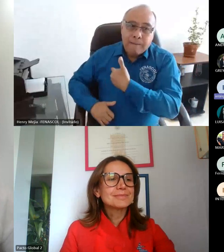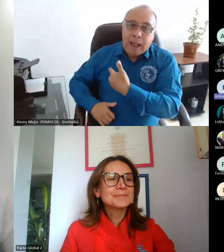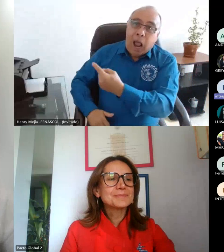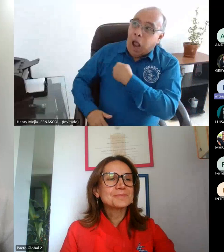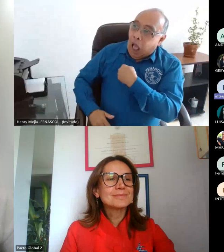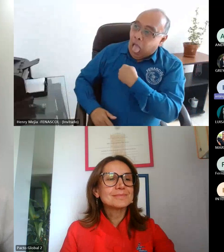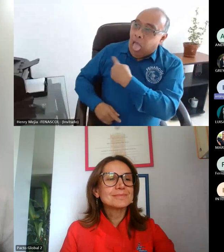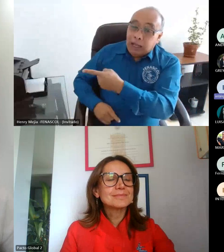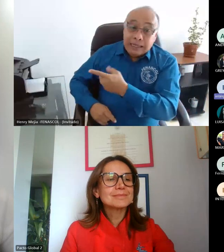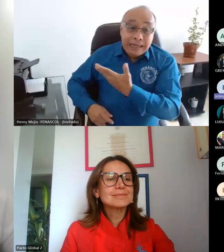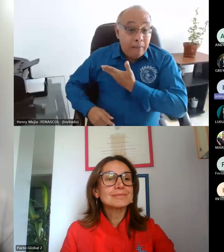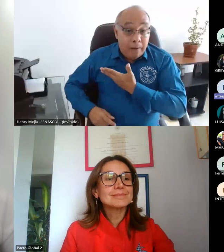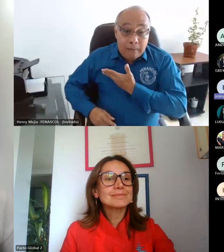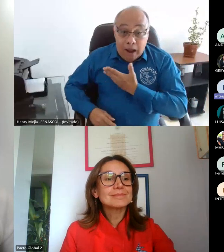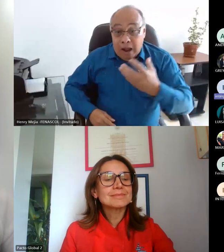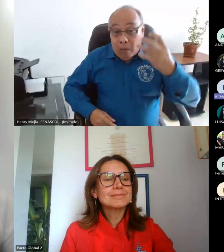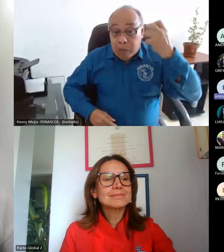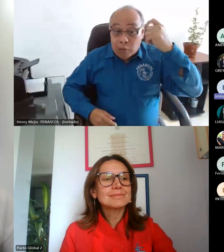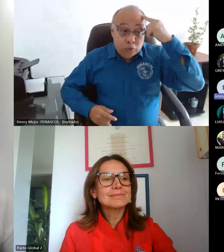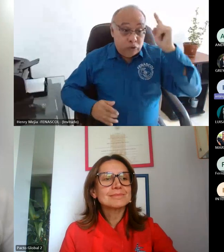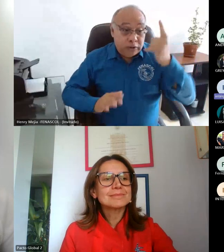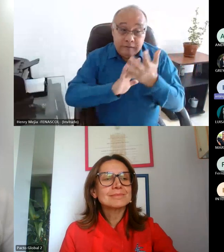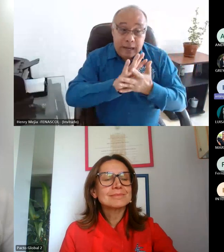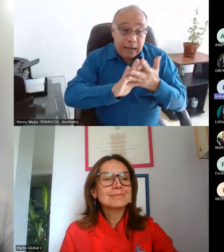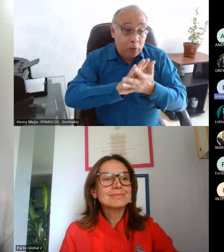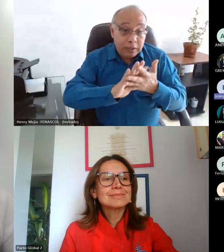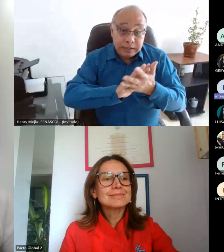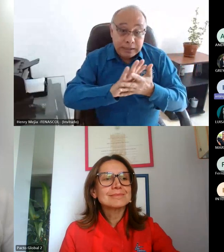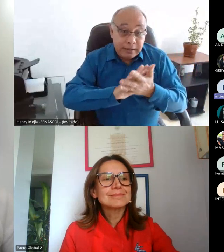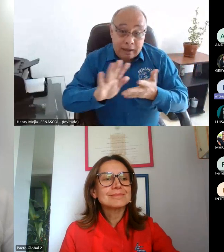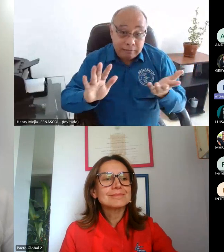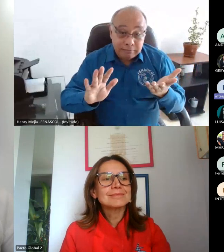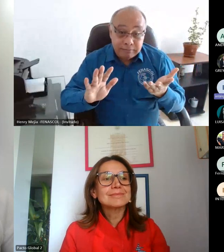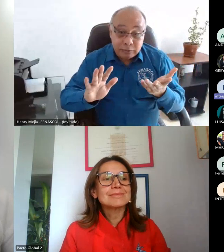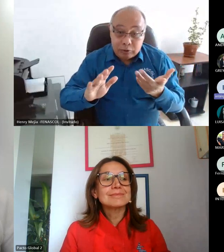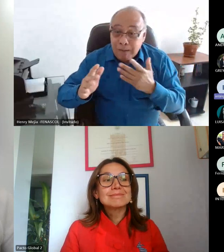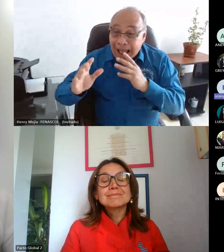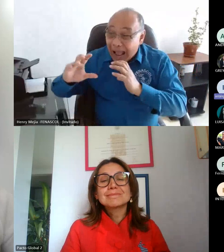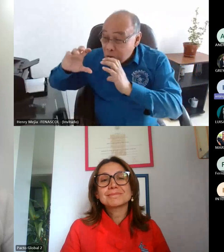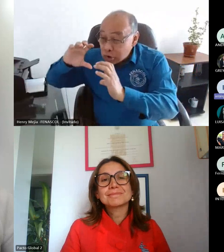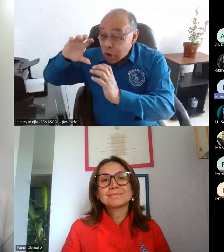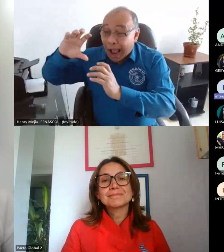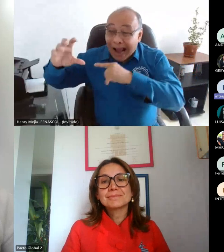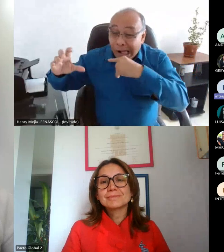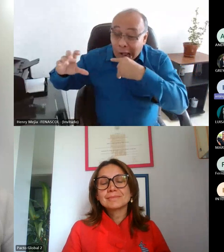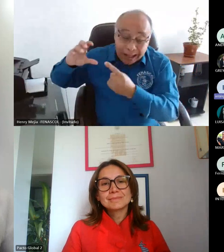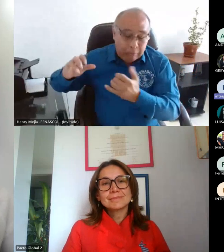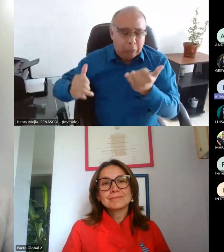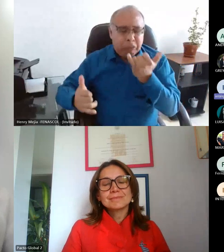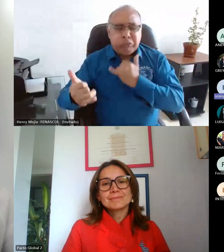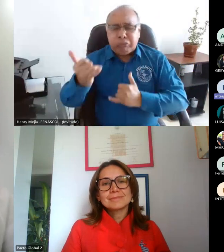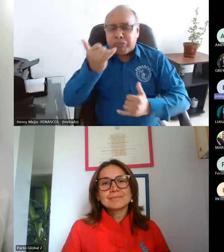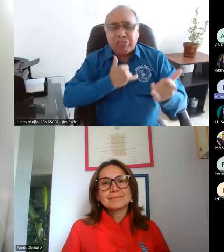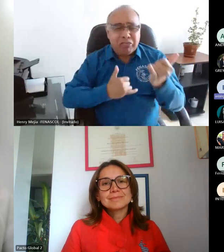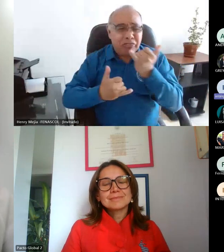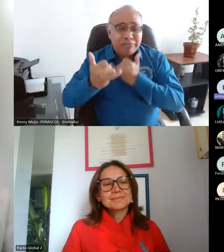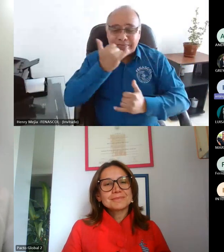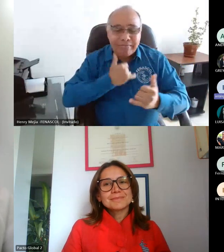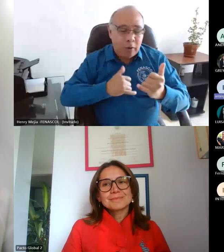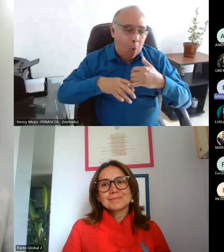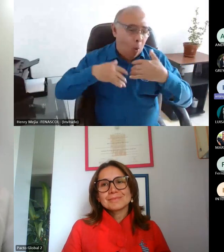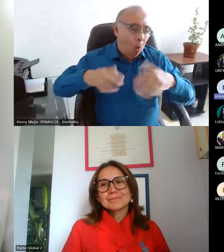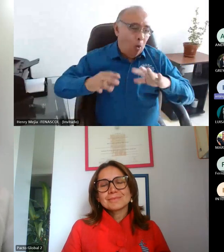familiar en donde nos llamaba un amigo sí Y pues quien hacía la intermediación de la llamada era nuestro